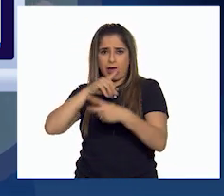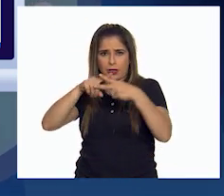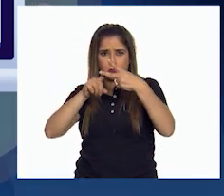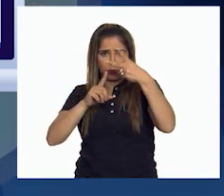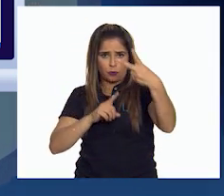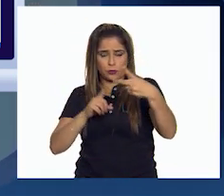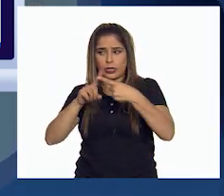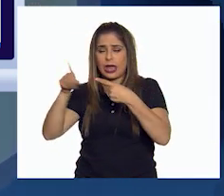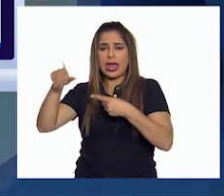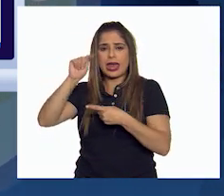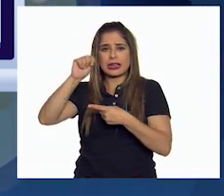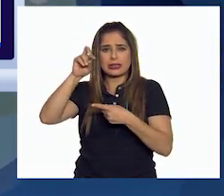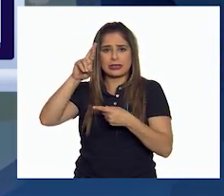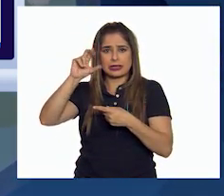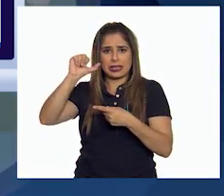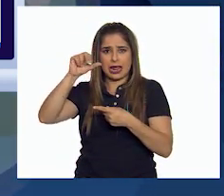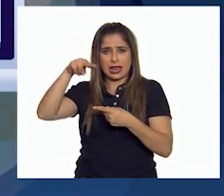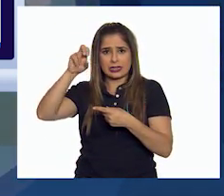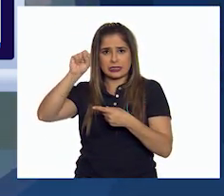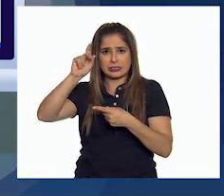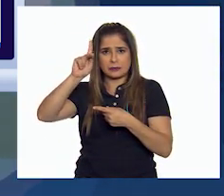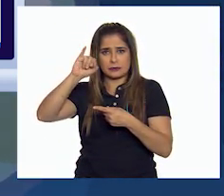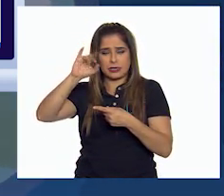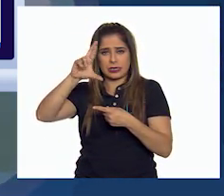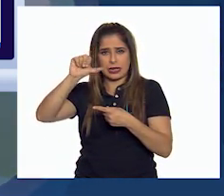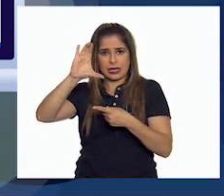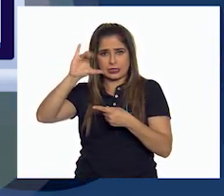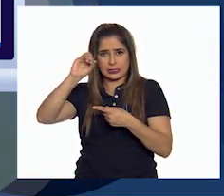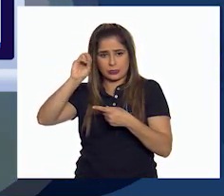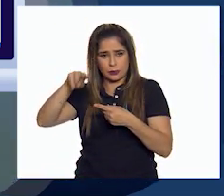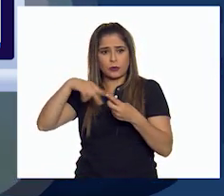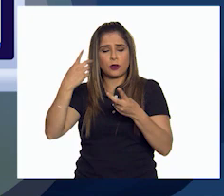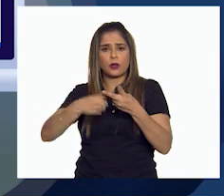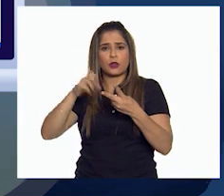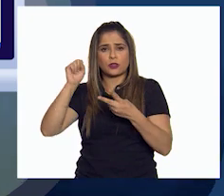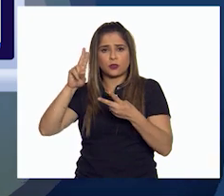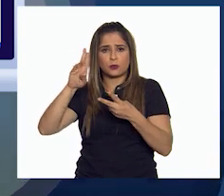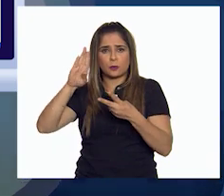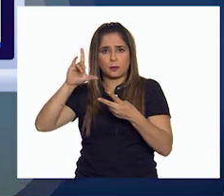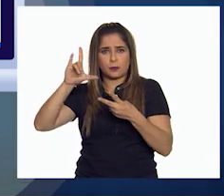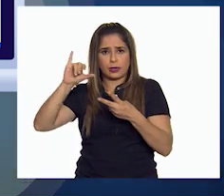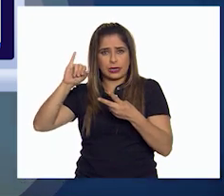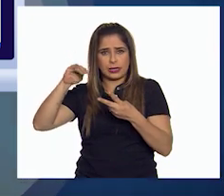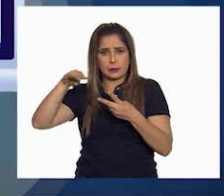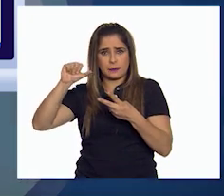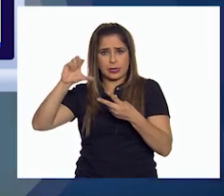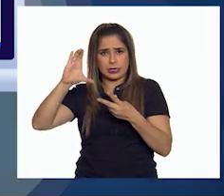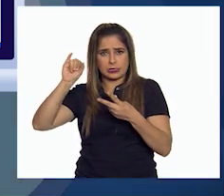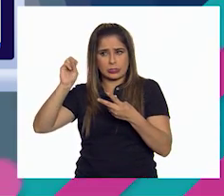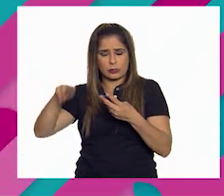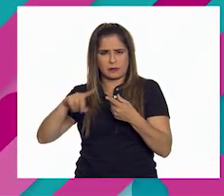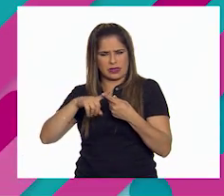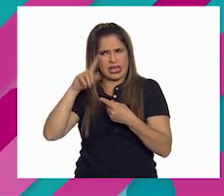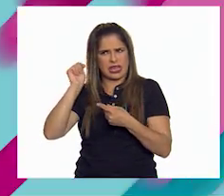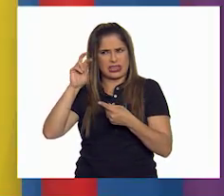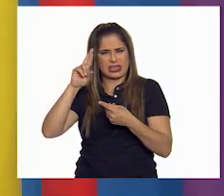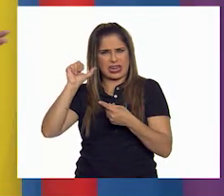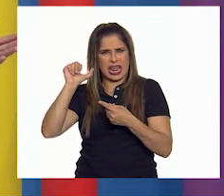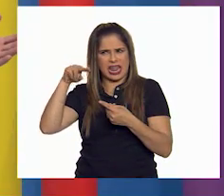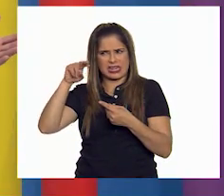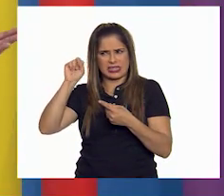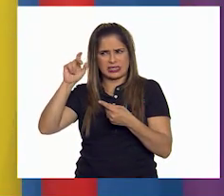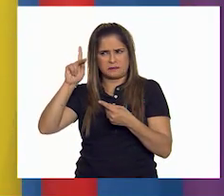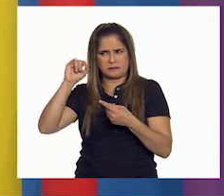la transpiración y el otro la sublimación. La transpiración. Maestra, a